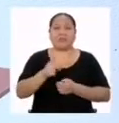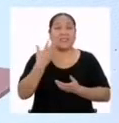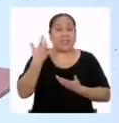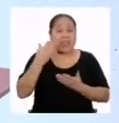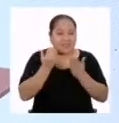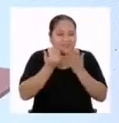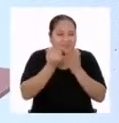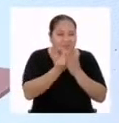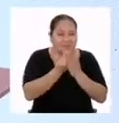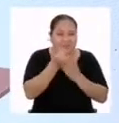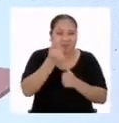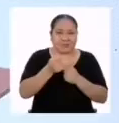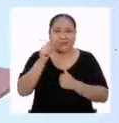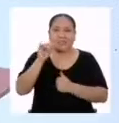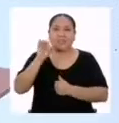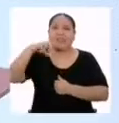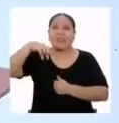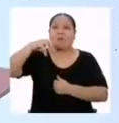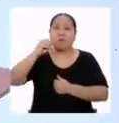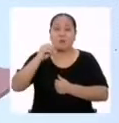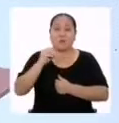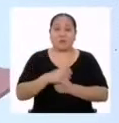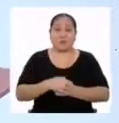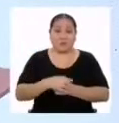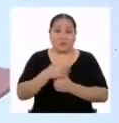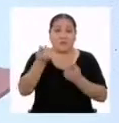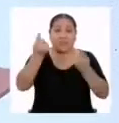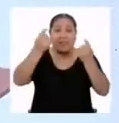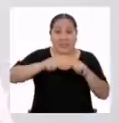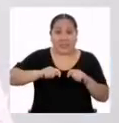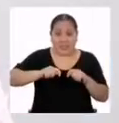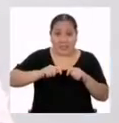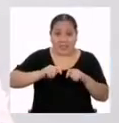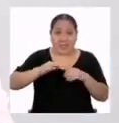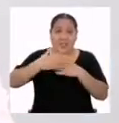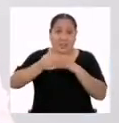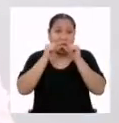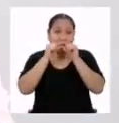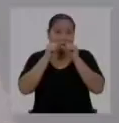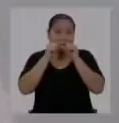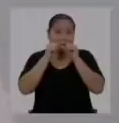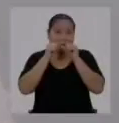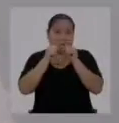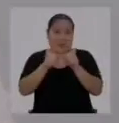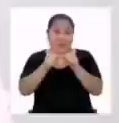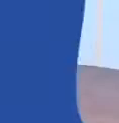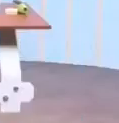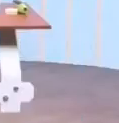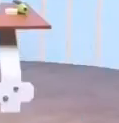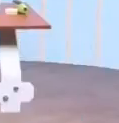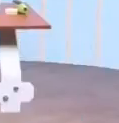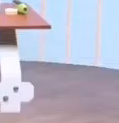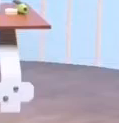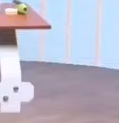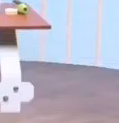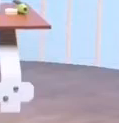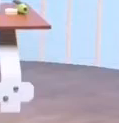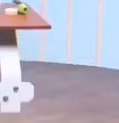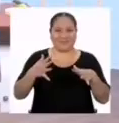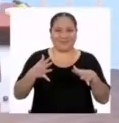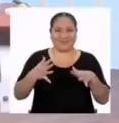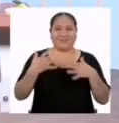textual tiene el texto. ¿Les parece si hacemos una pausa antes de continuar? ¡Claro, Yanira! Estamos de vuelta